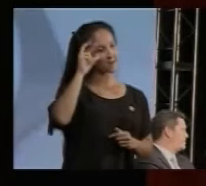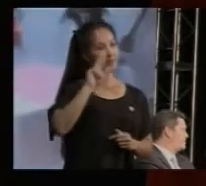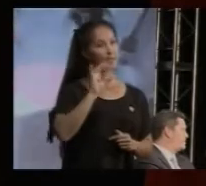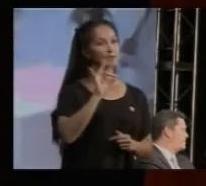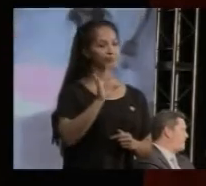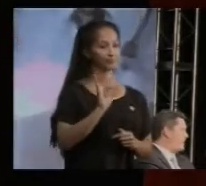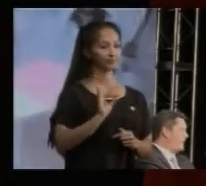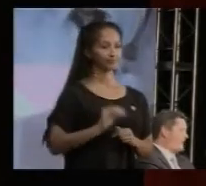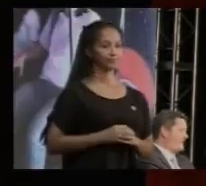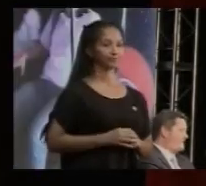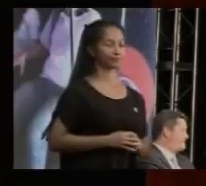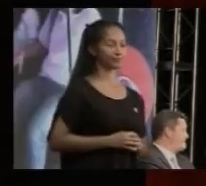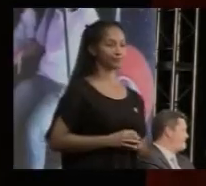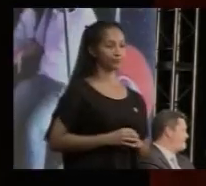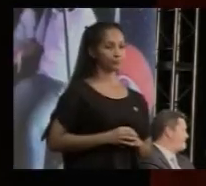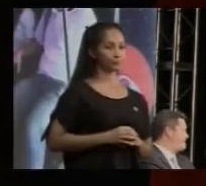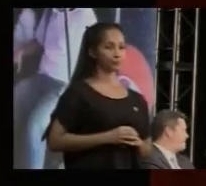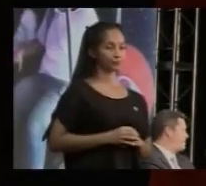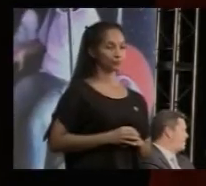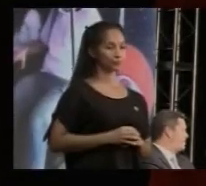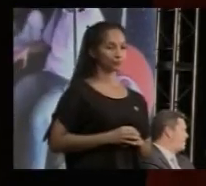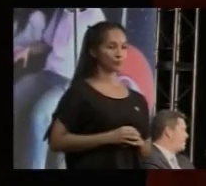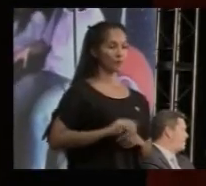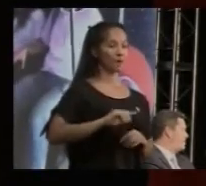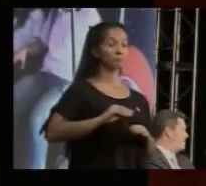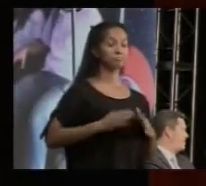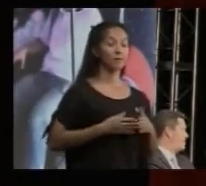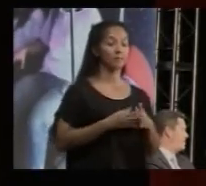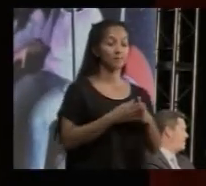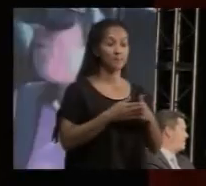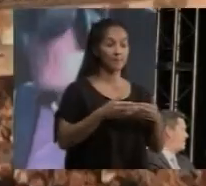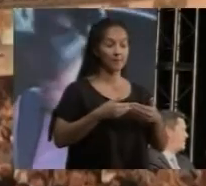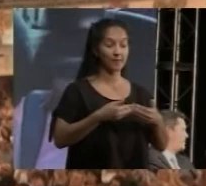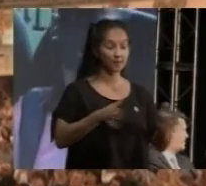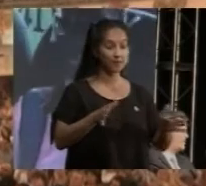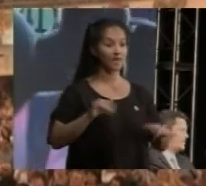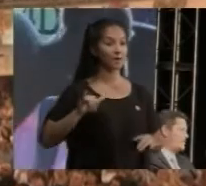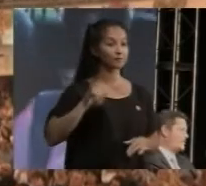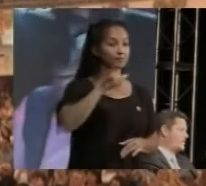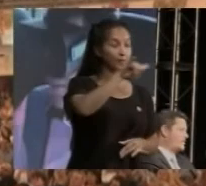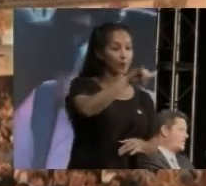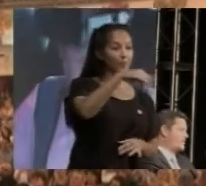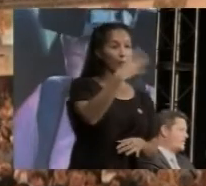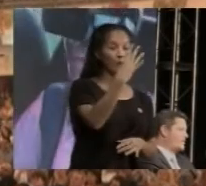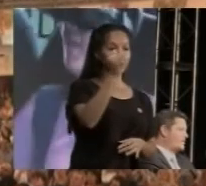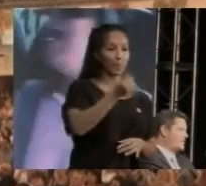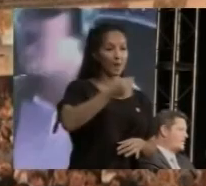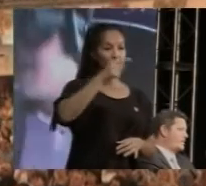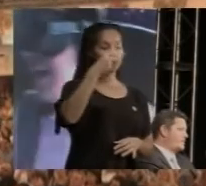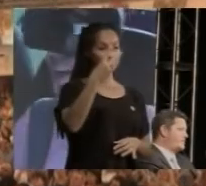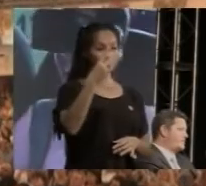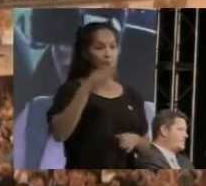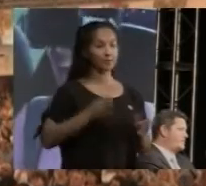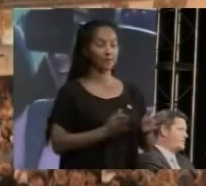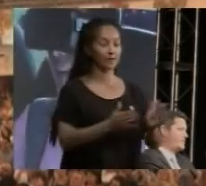Avenida Las Américas de 6,8 kilómetros y una entrada al aeropuerto por 4,2 kilómetros de